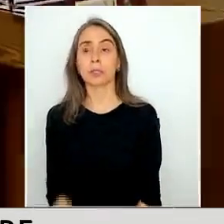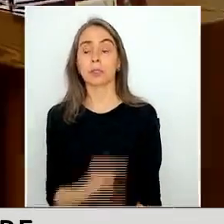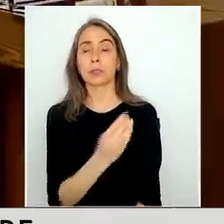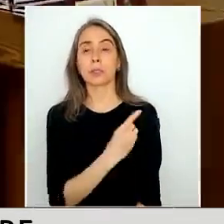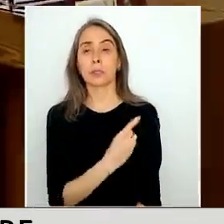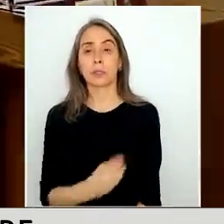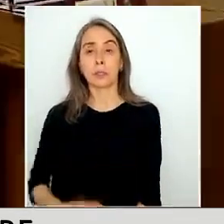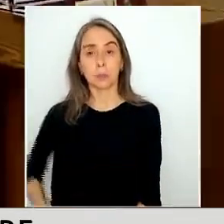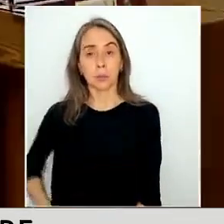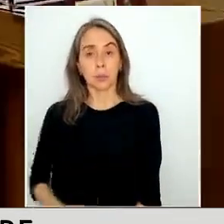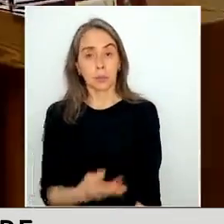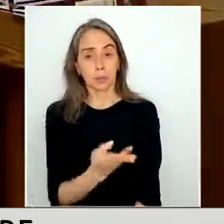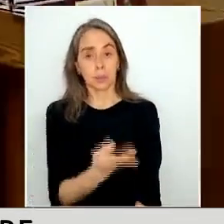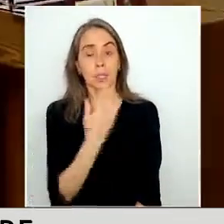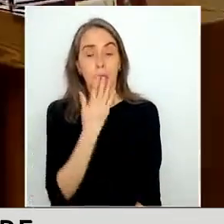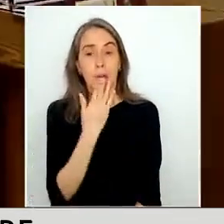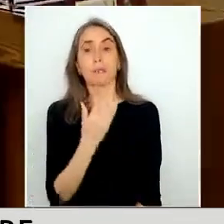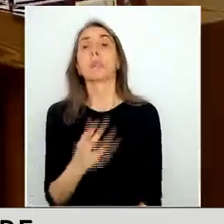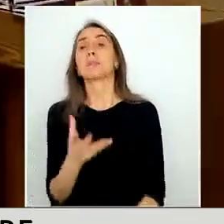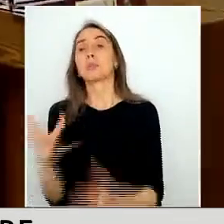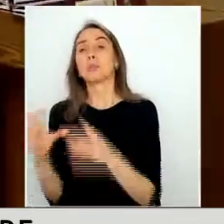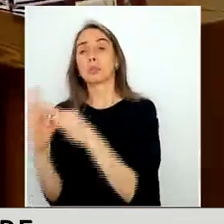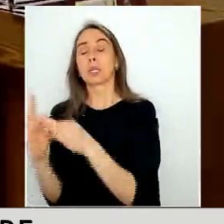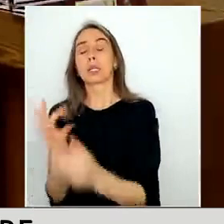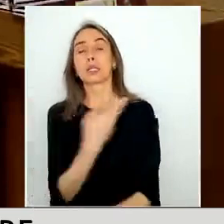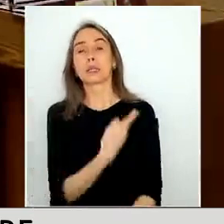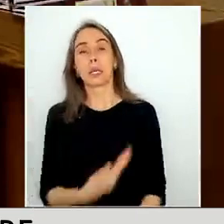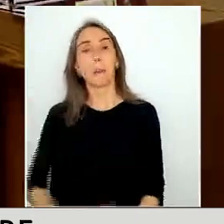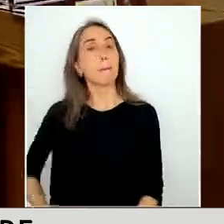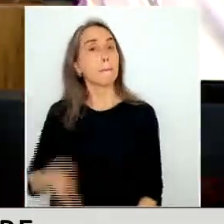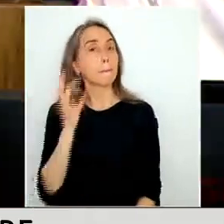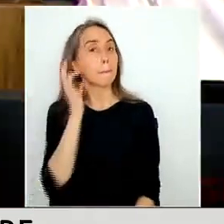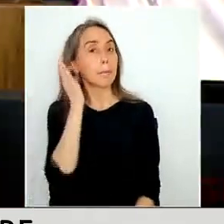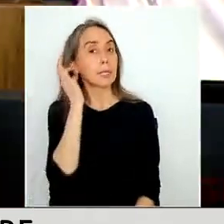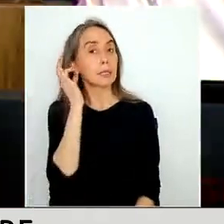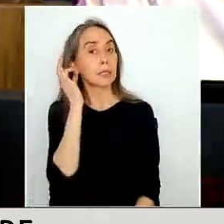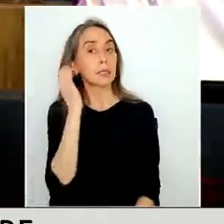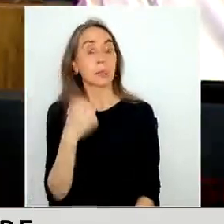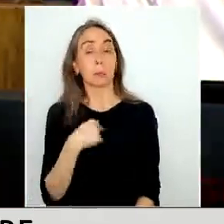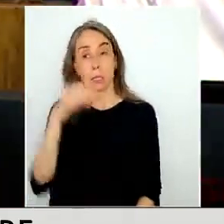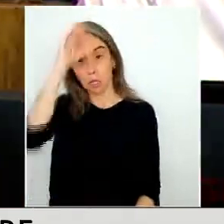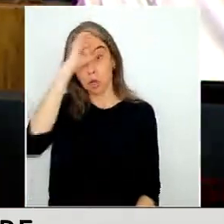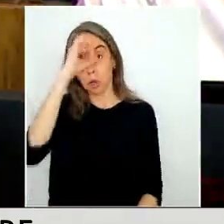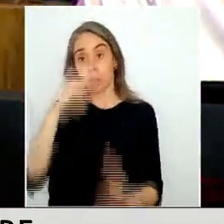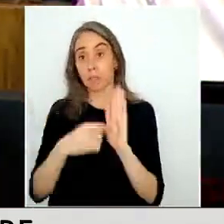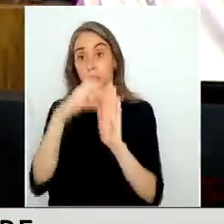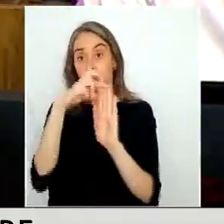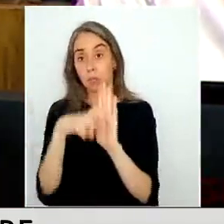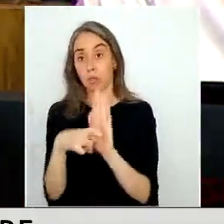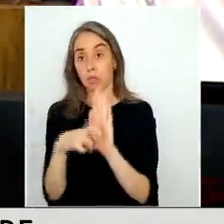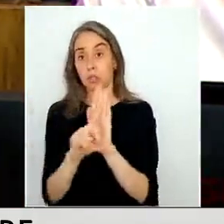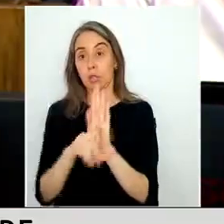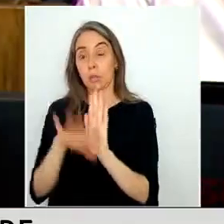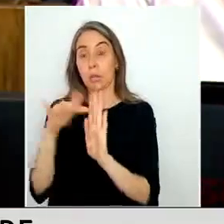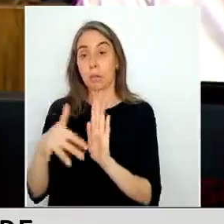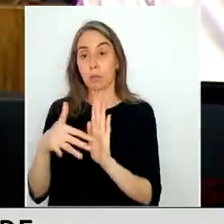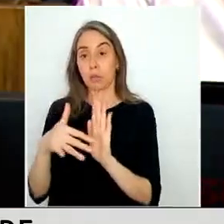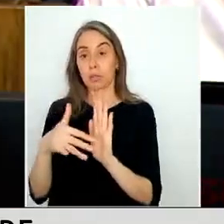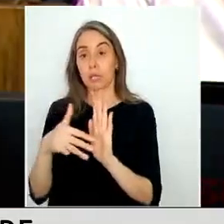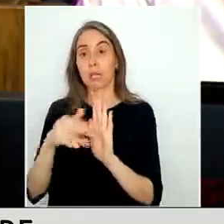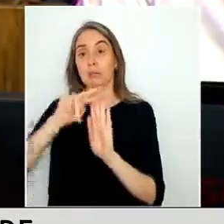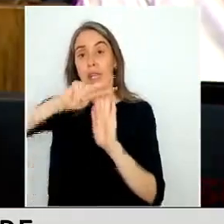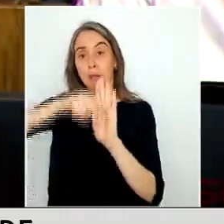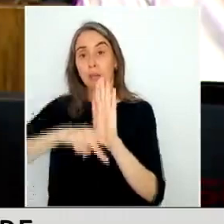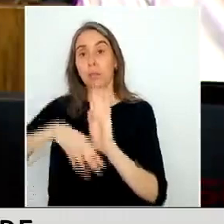Leiva Gracias presidenta a mi juicio Este es el proyecto más importante o la modificación más importante a la